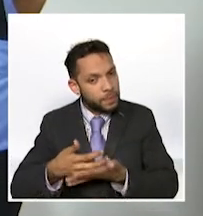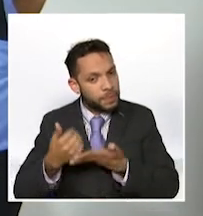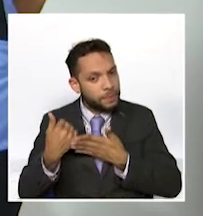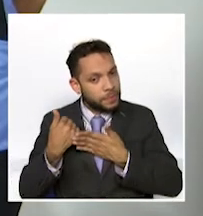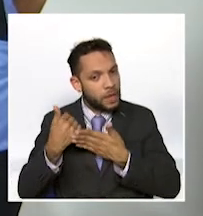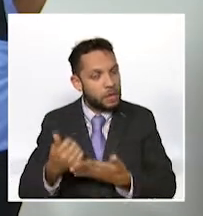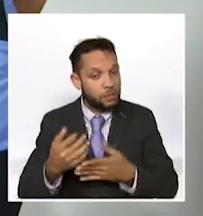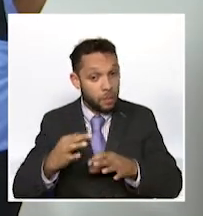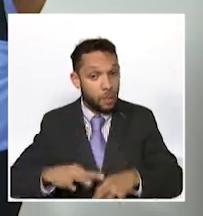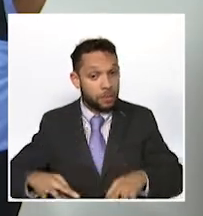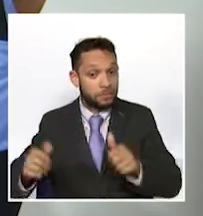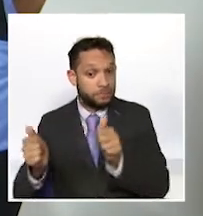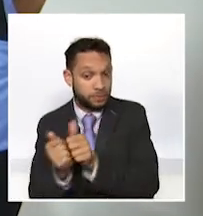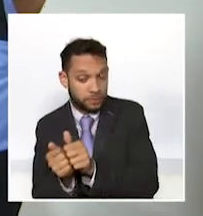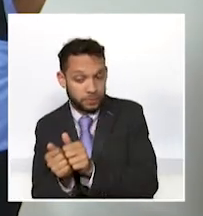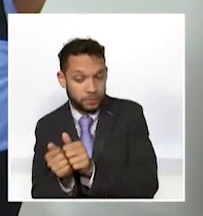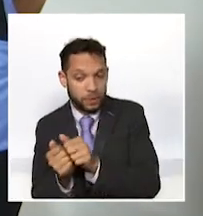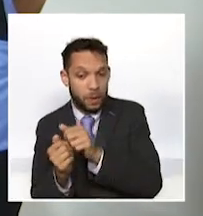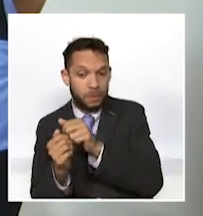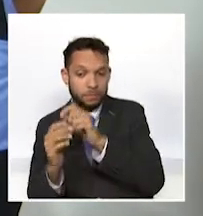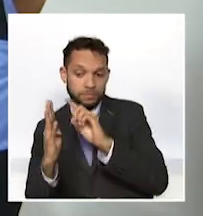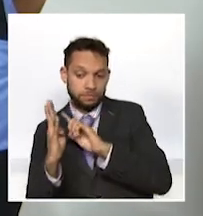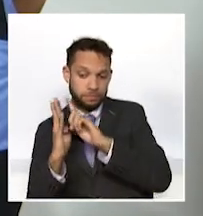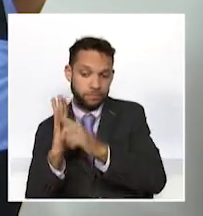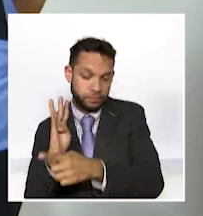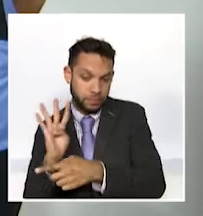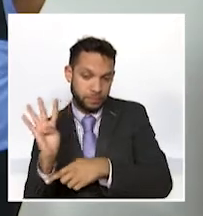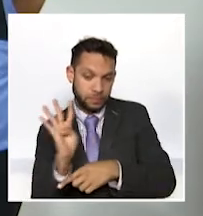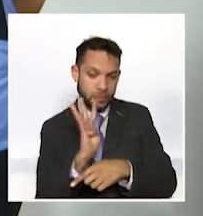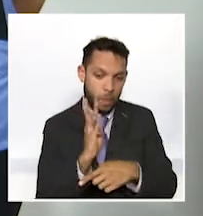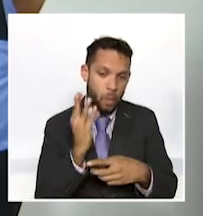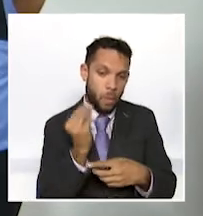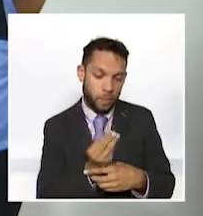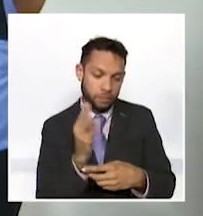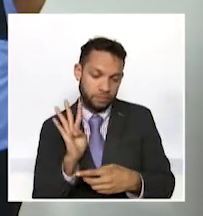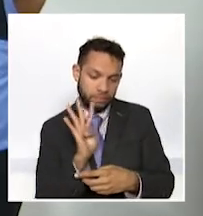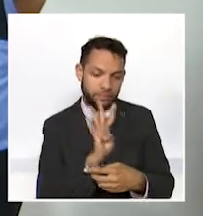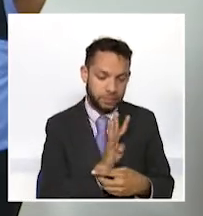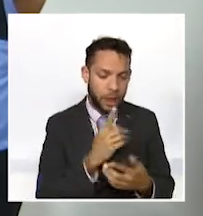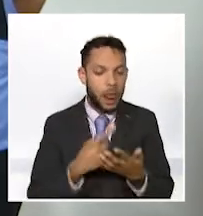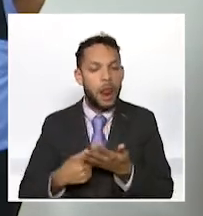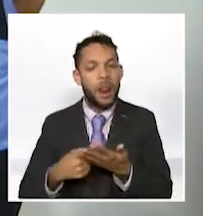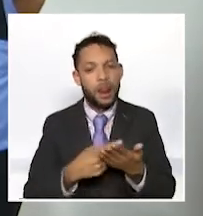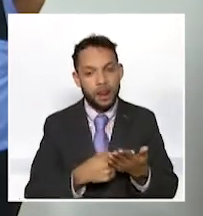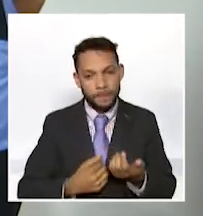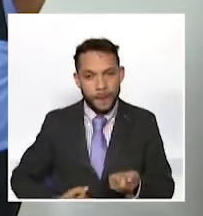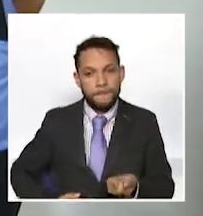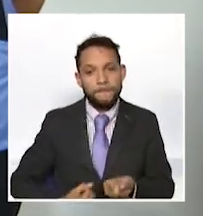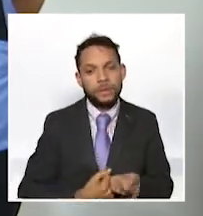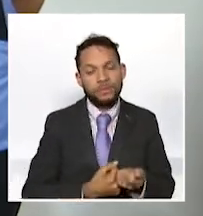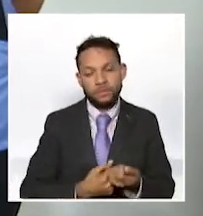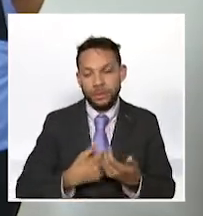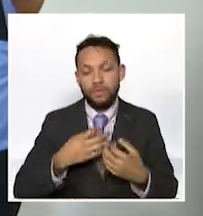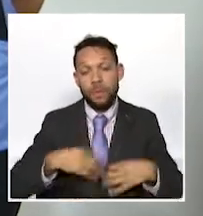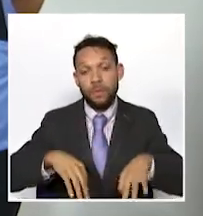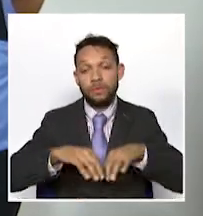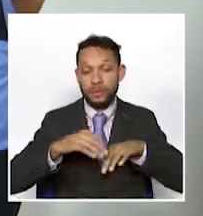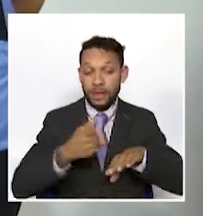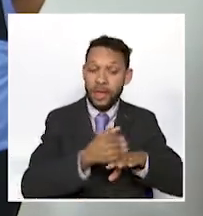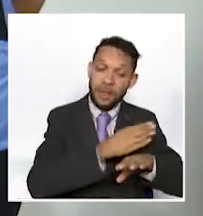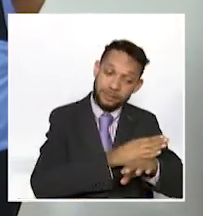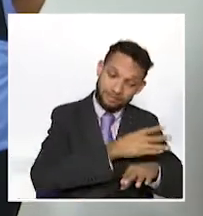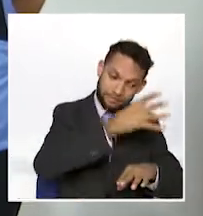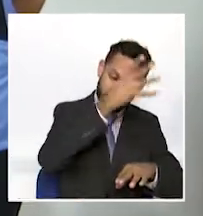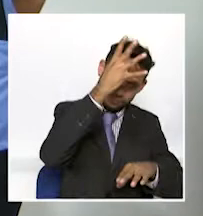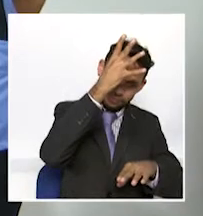hace verano, por qué siempre evaluamos a una paciente en equipo y por qué detrás de todo esto hay un gran conocimiento y una